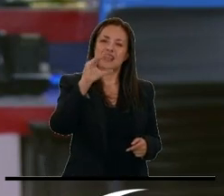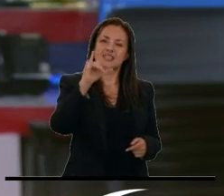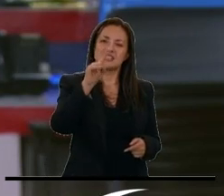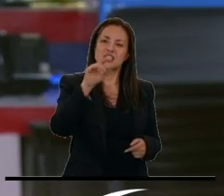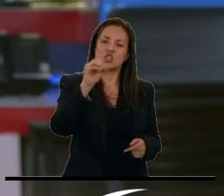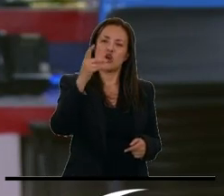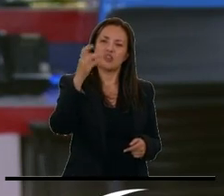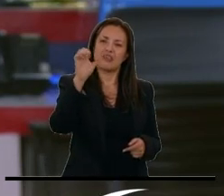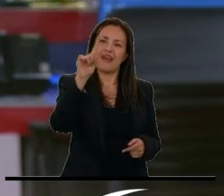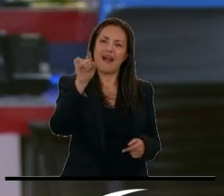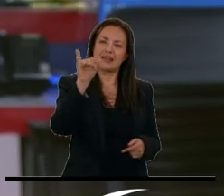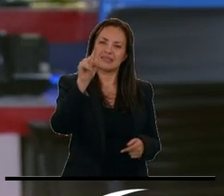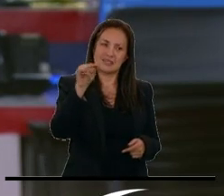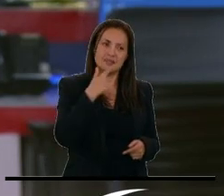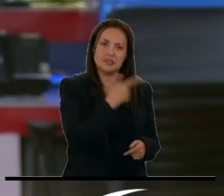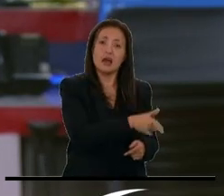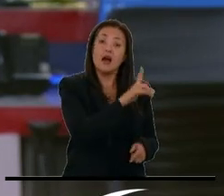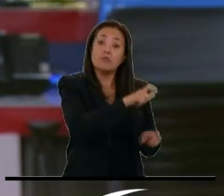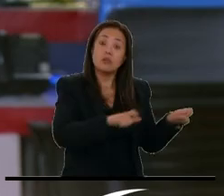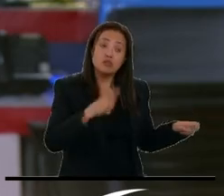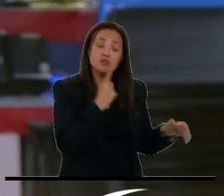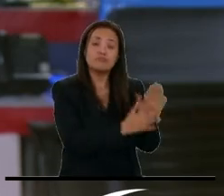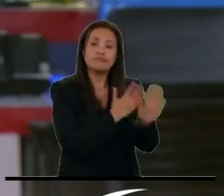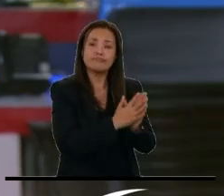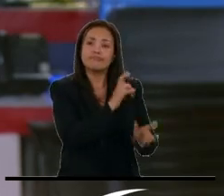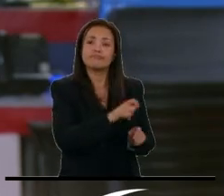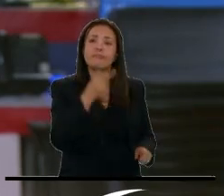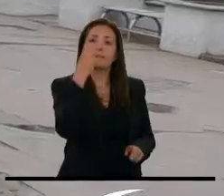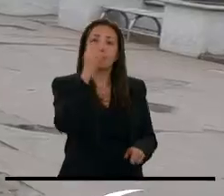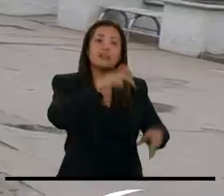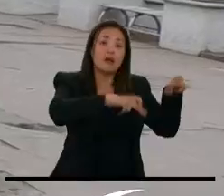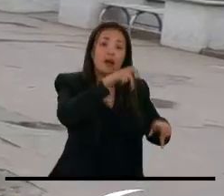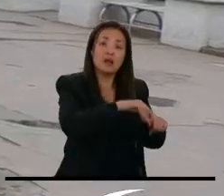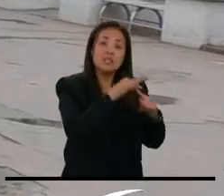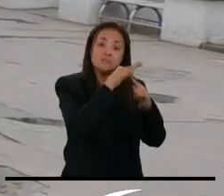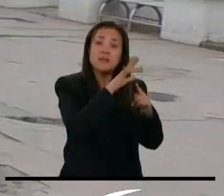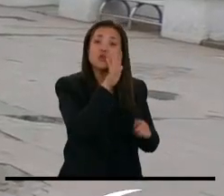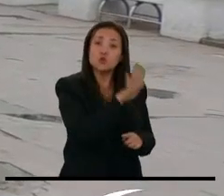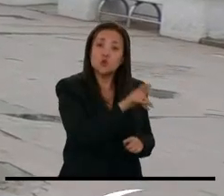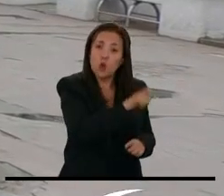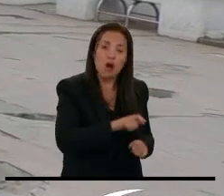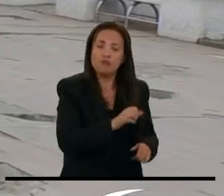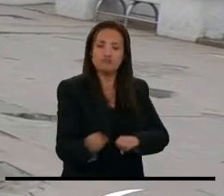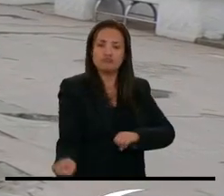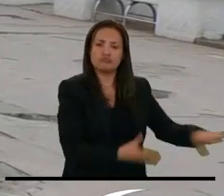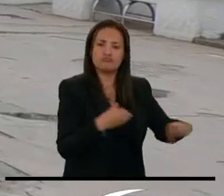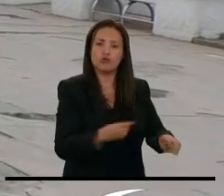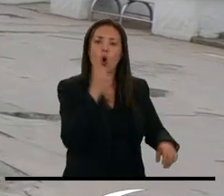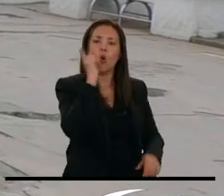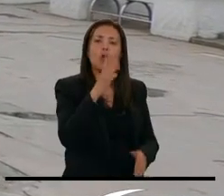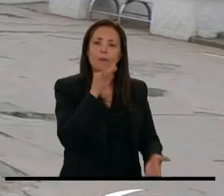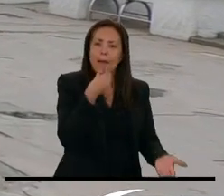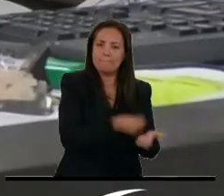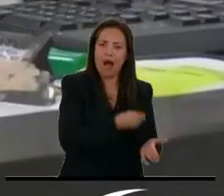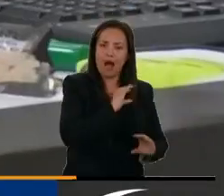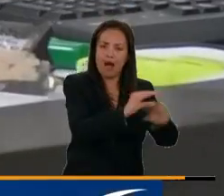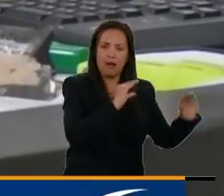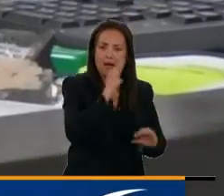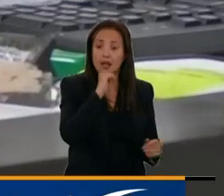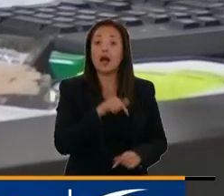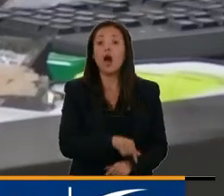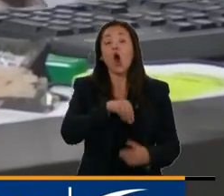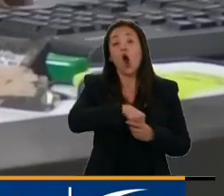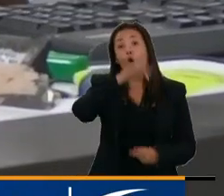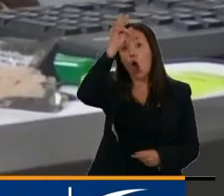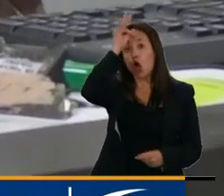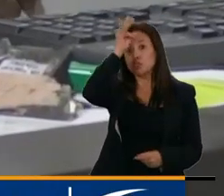renunciaron. Aseguran que por la falta de pagos e insumos. En urgencias del Hospital San Francisco de Asís, los médicos